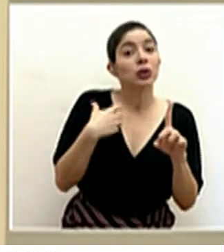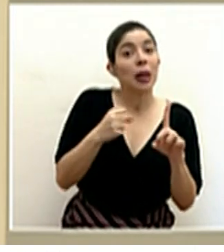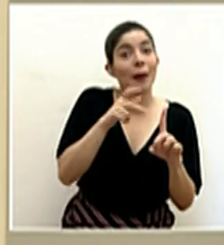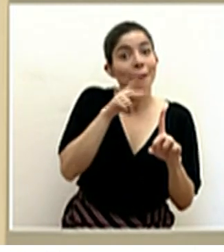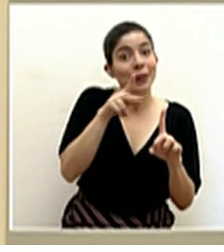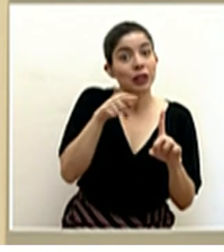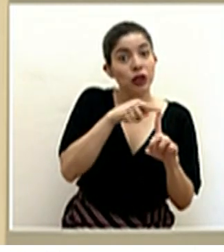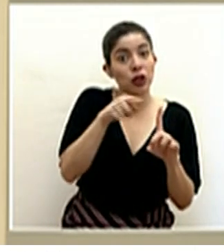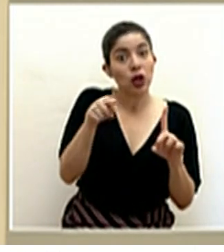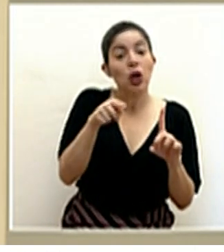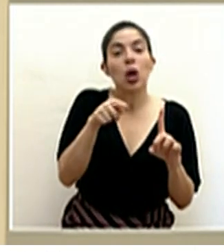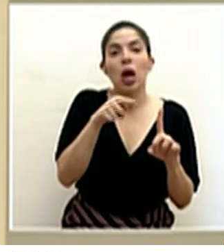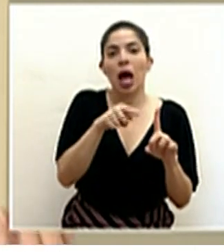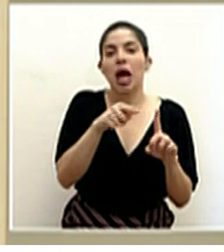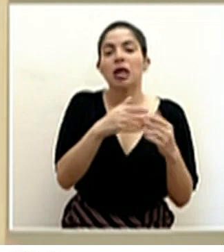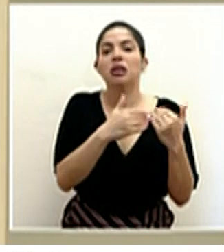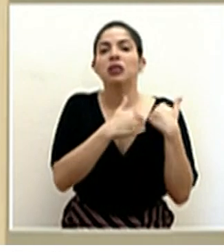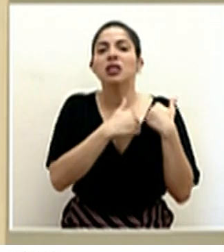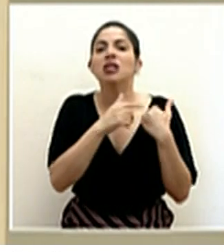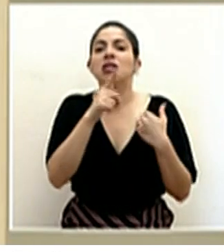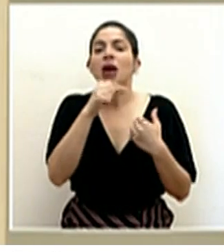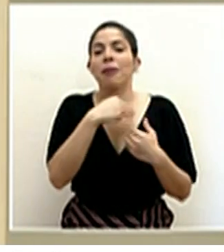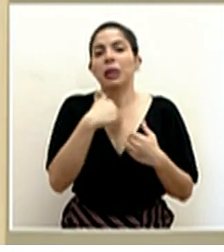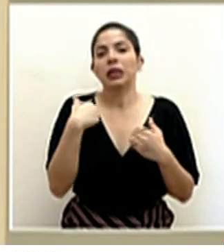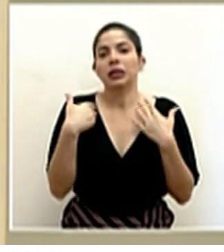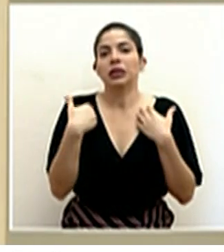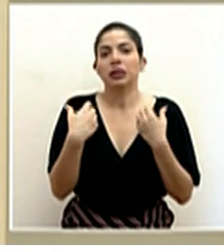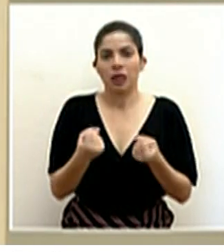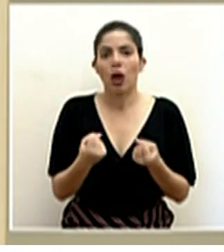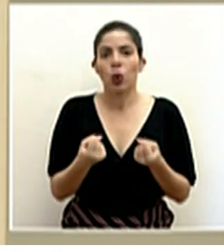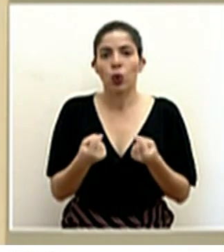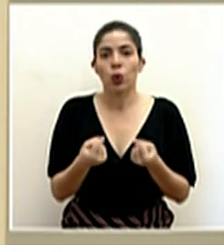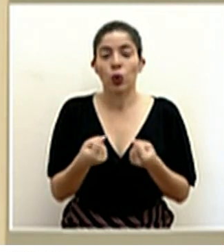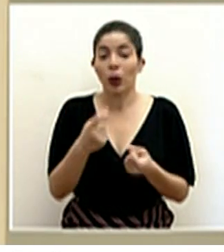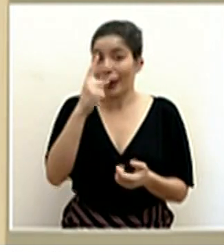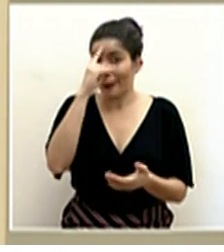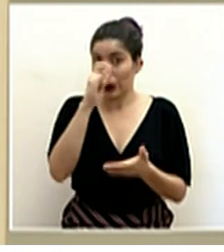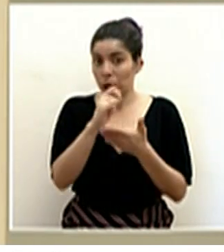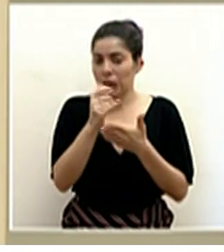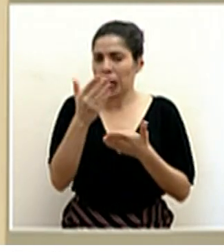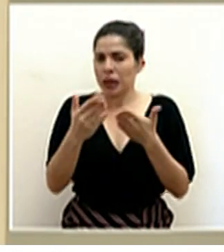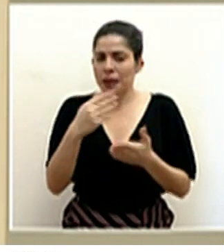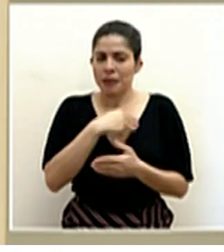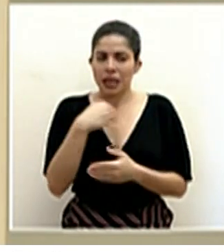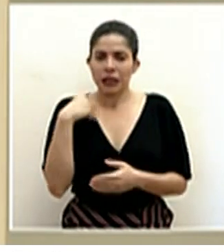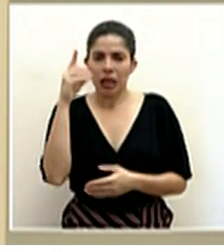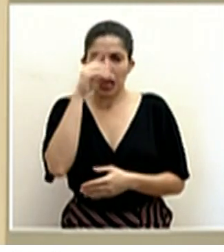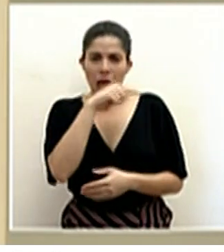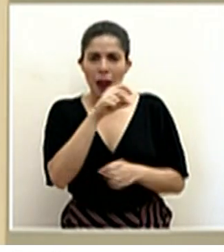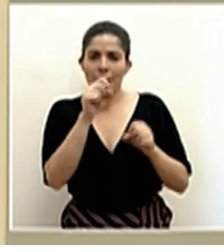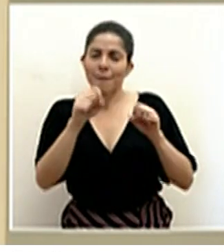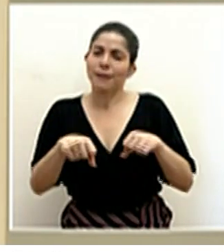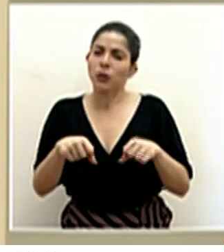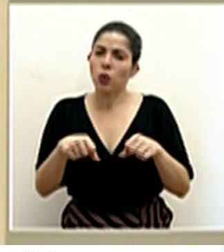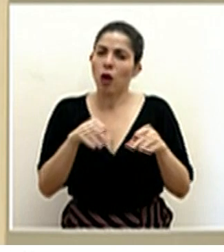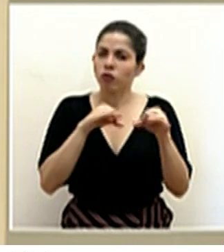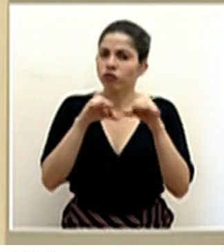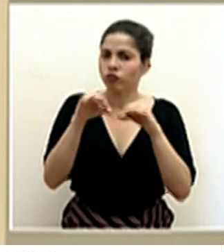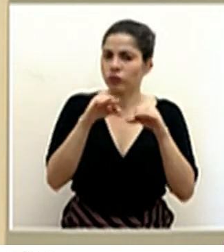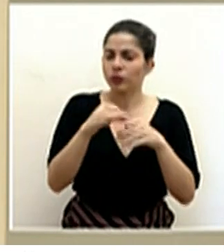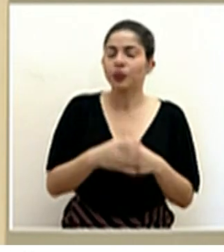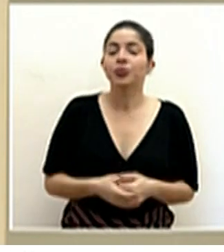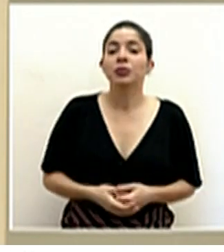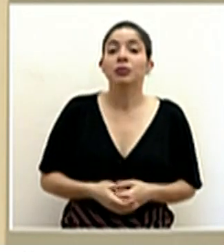son del área de competencia del Ministerio de Salud. En ese aspecto, tal vez el ministro Daniel Salas se pueda